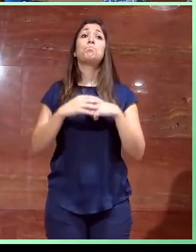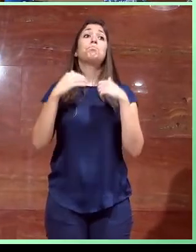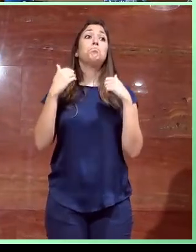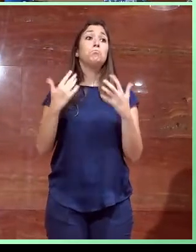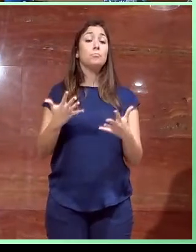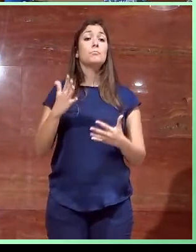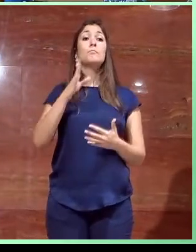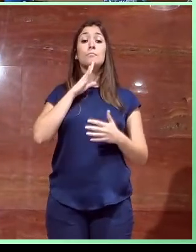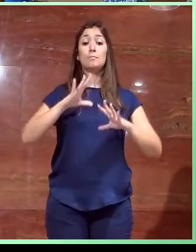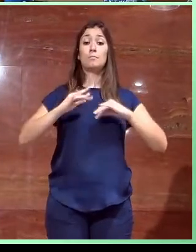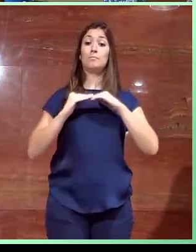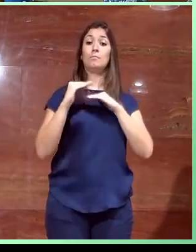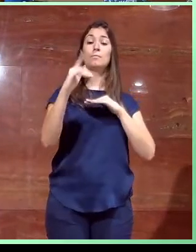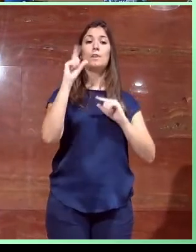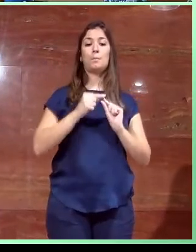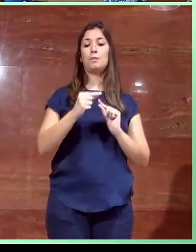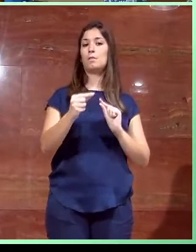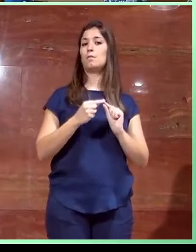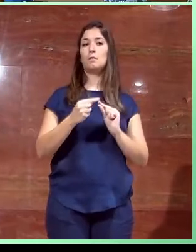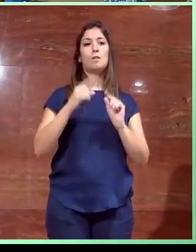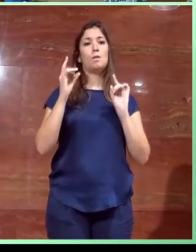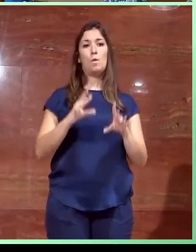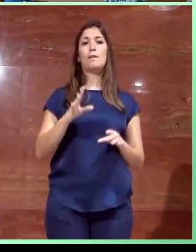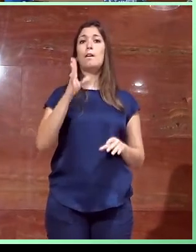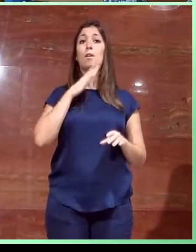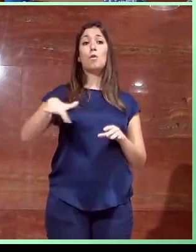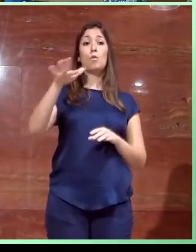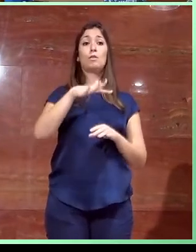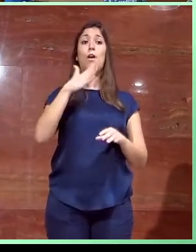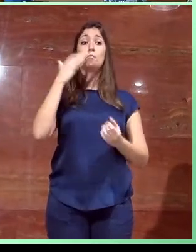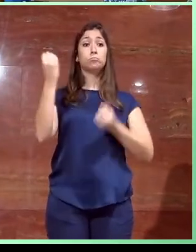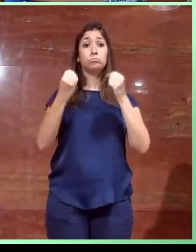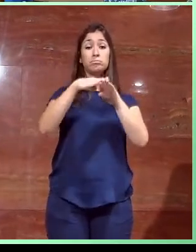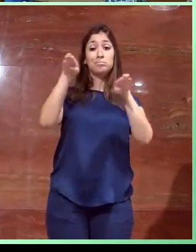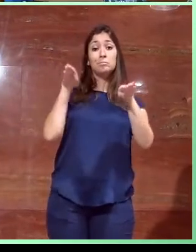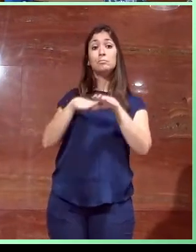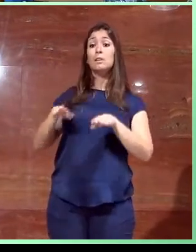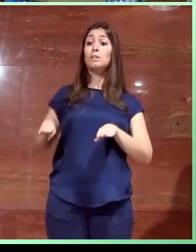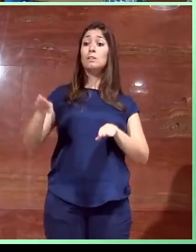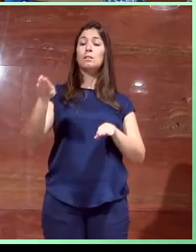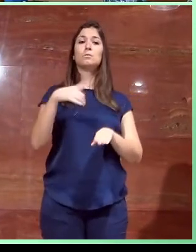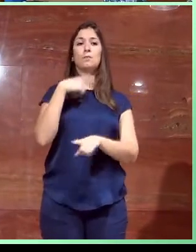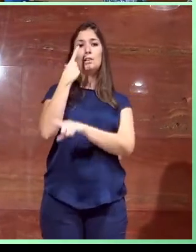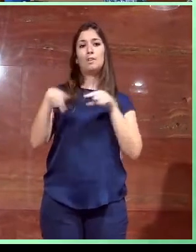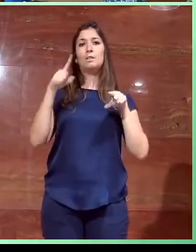pavimenta a la misma cota que la zona de circulación rodada, por, bueno, esta zona para enfatizar un poco cuál es la zona que